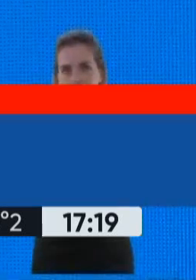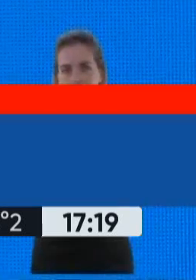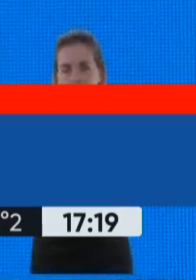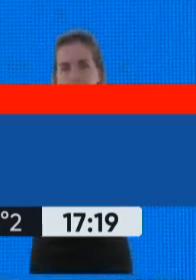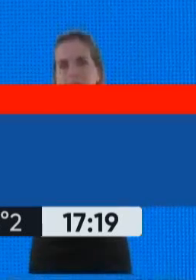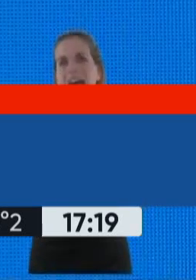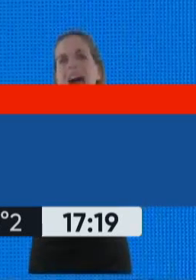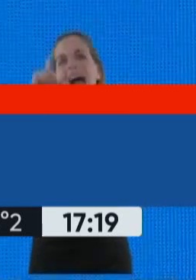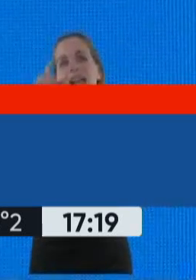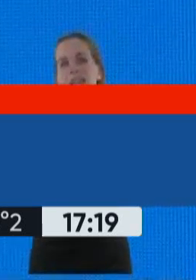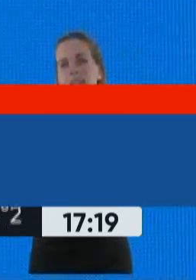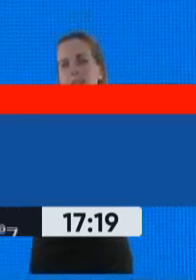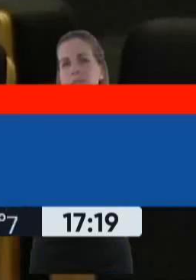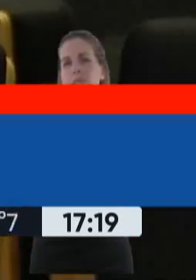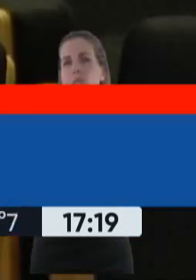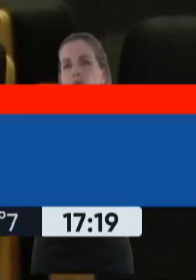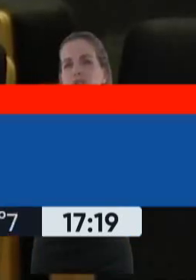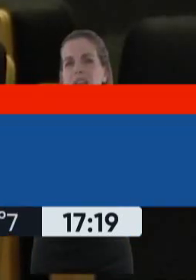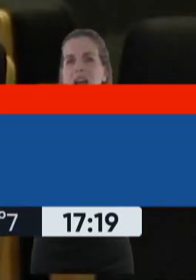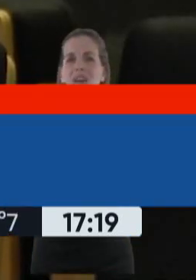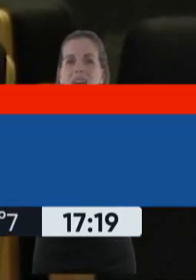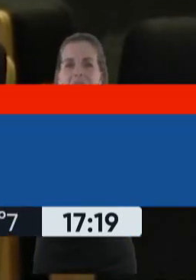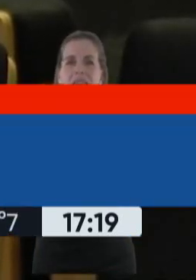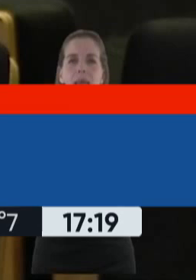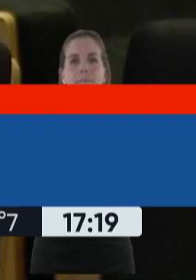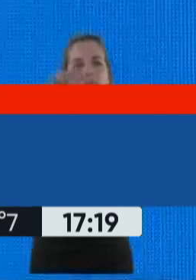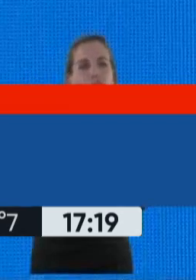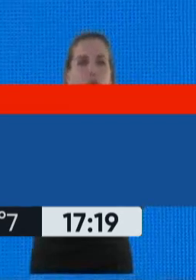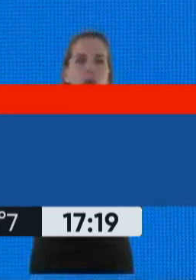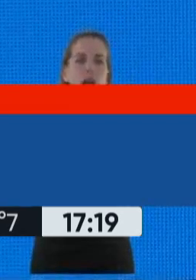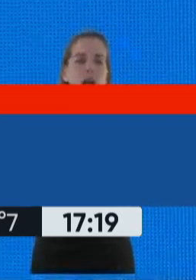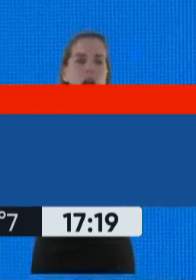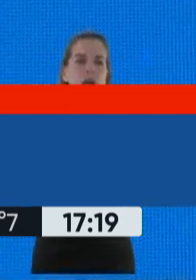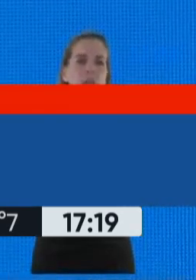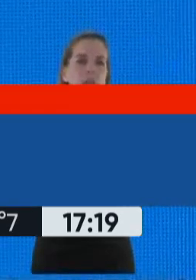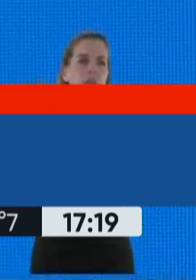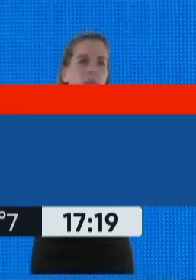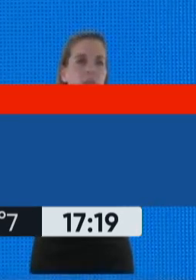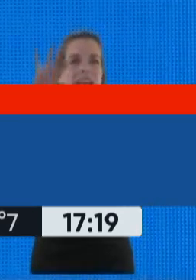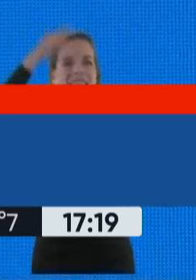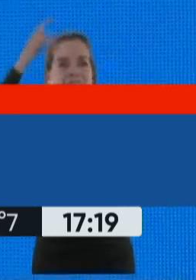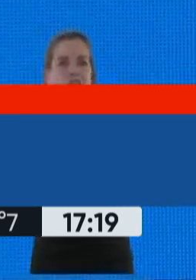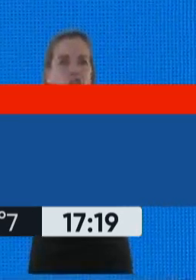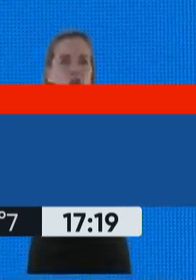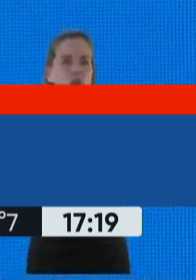Mucho arte, mucha música, mucha danza, mucha pintura, mucho teatro.